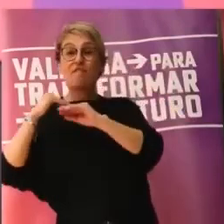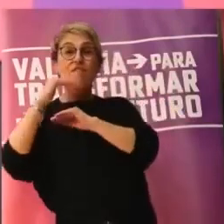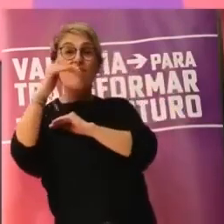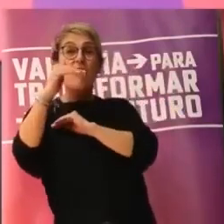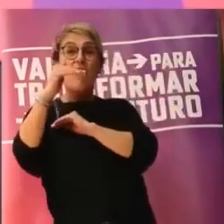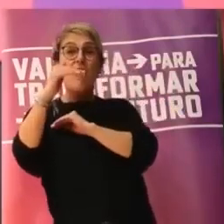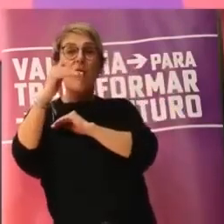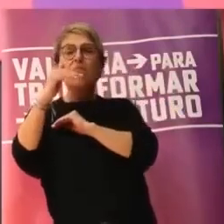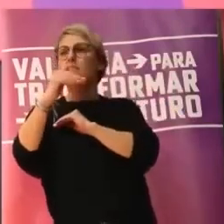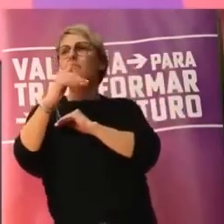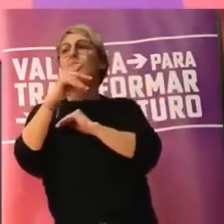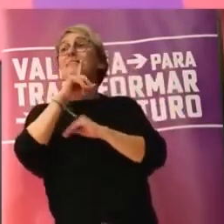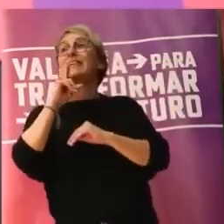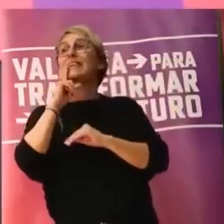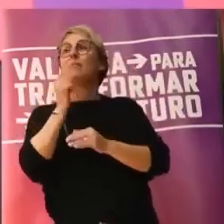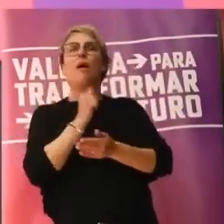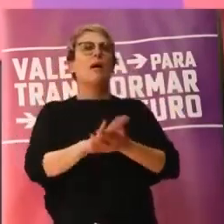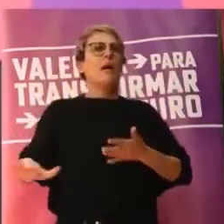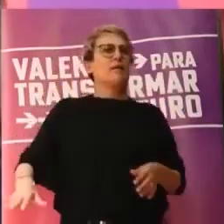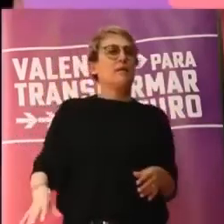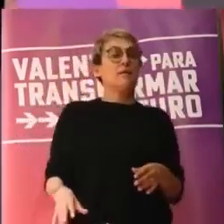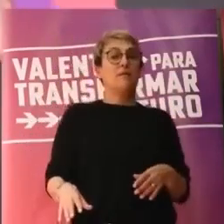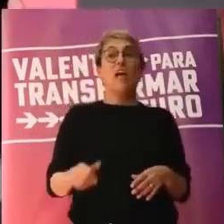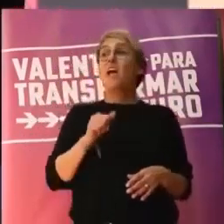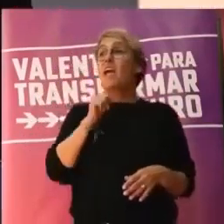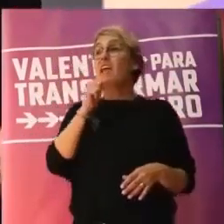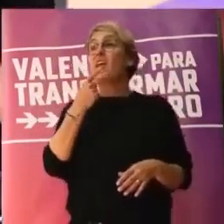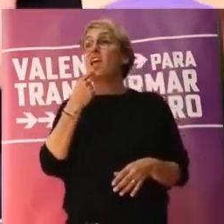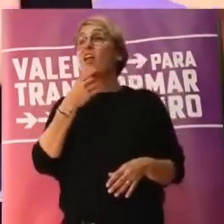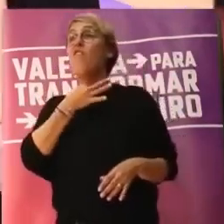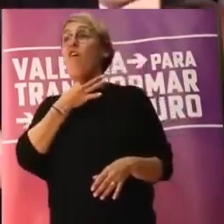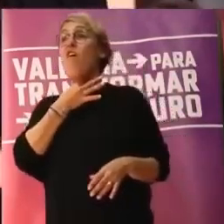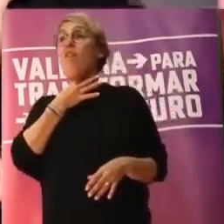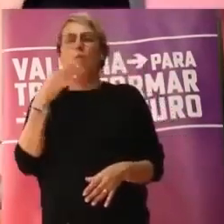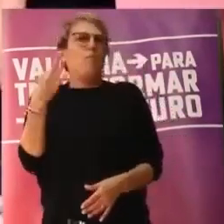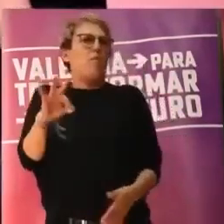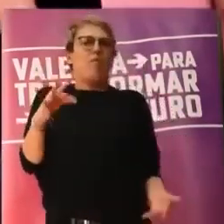ser gratis. Eso solo lo dice Podemos.